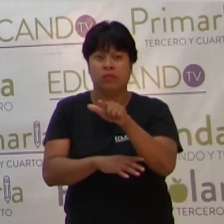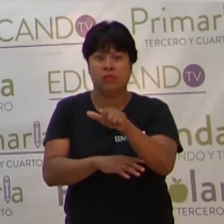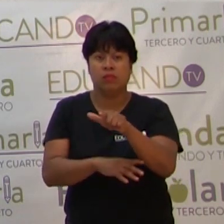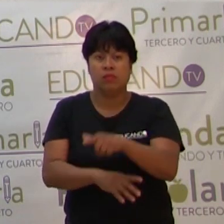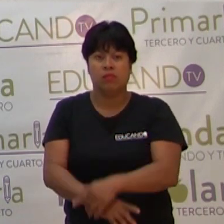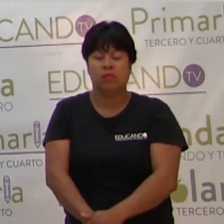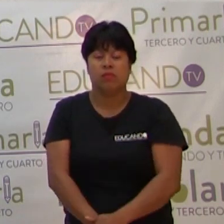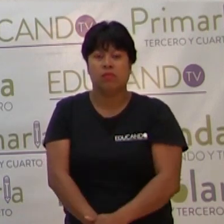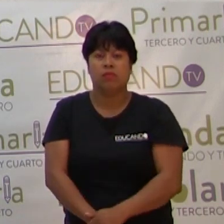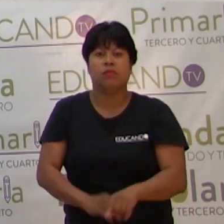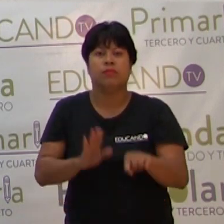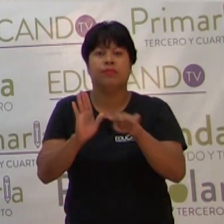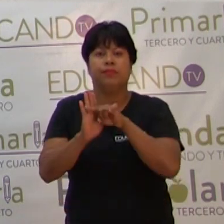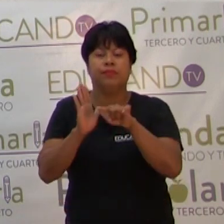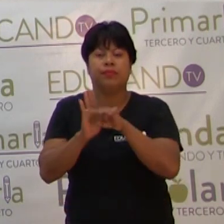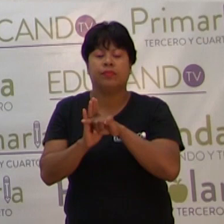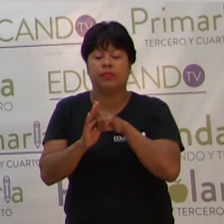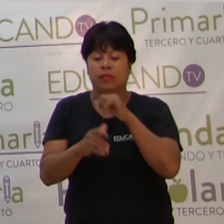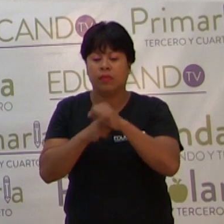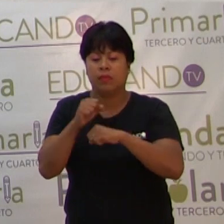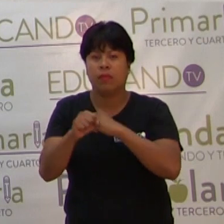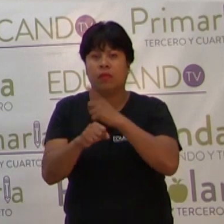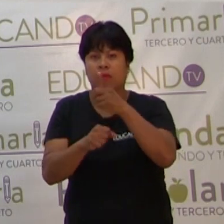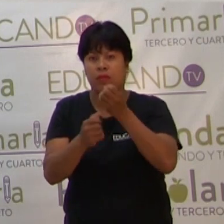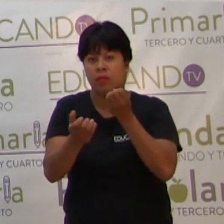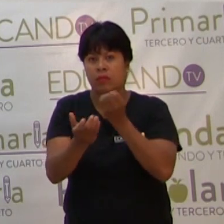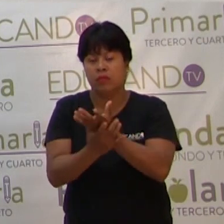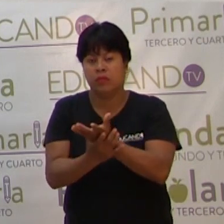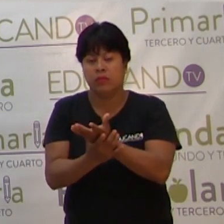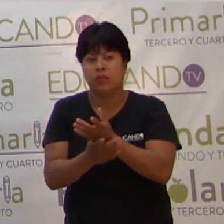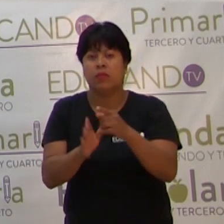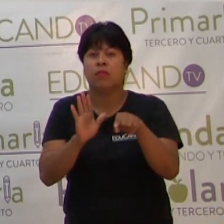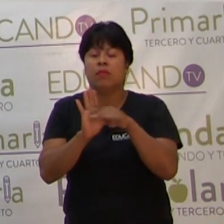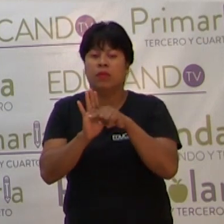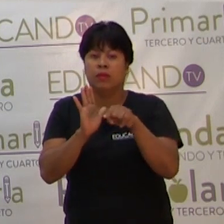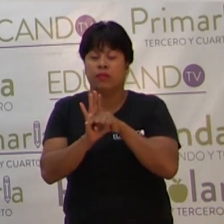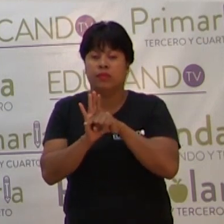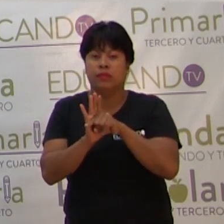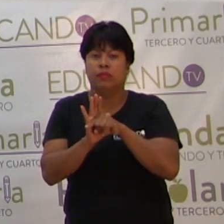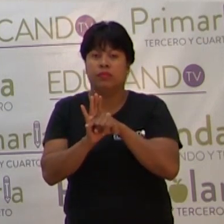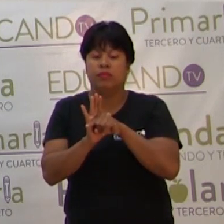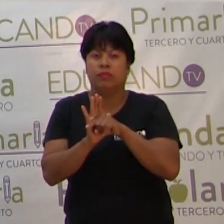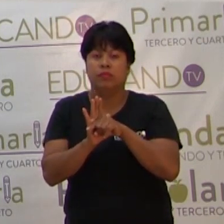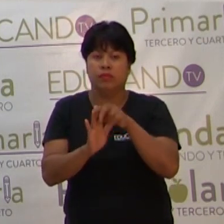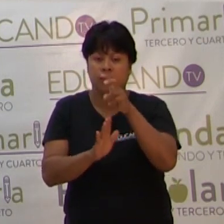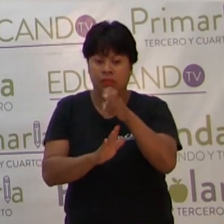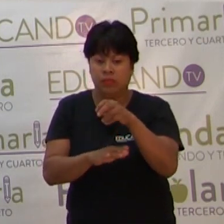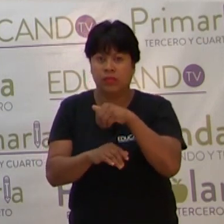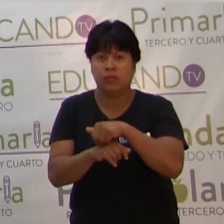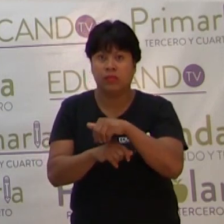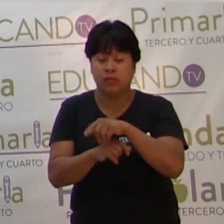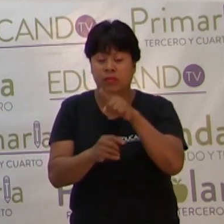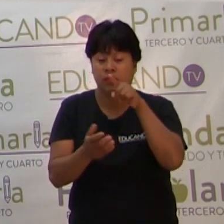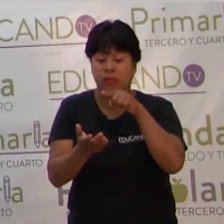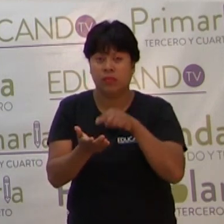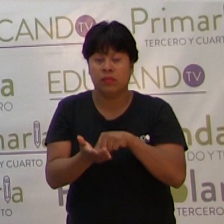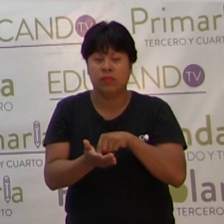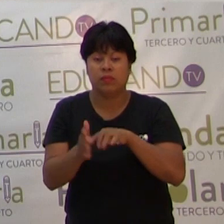2717. Réstale el año en que naciste. Menos este número, menos